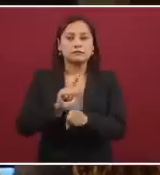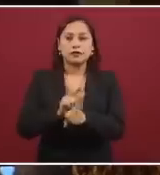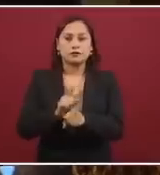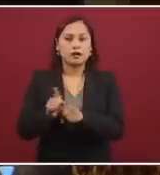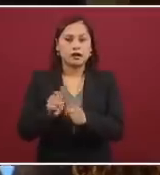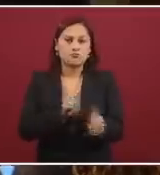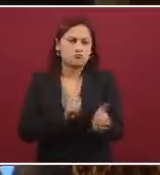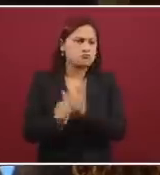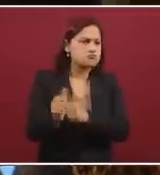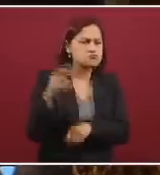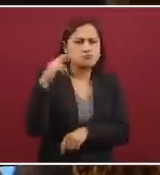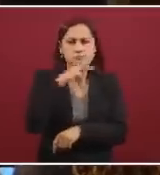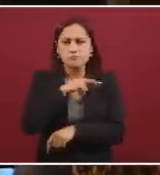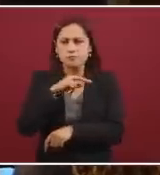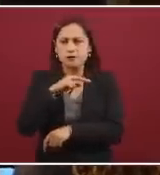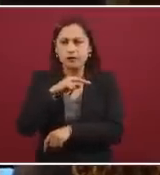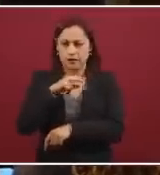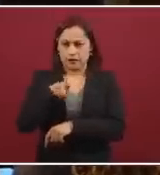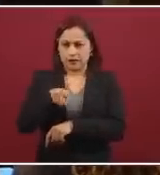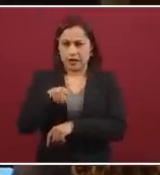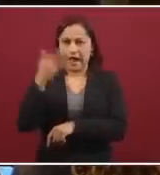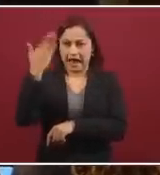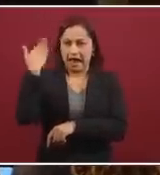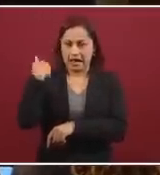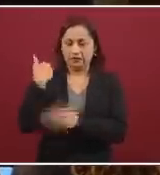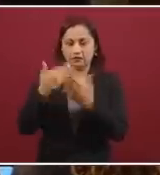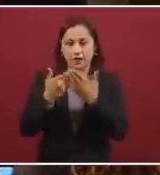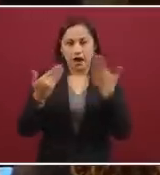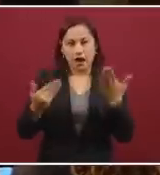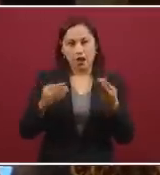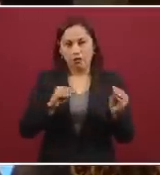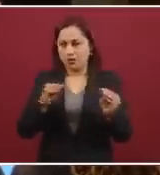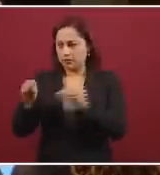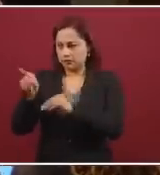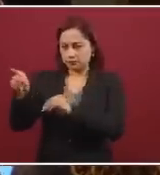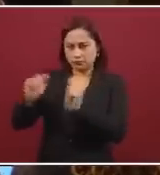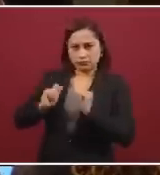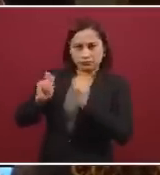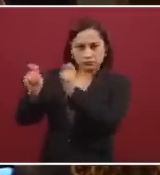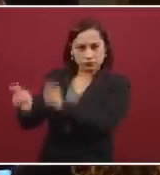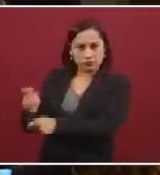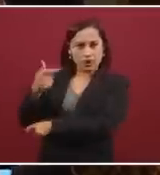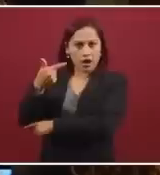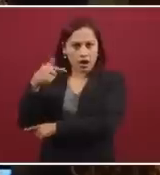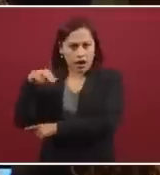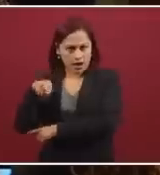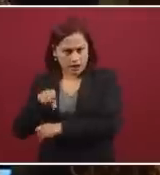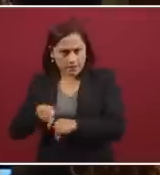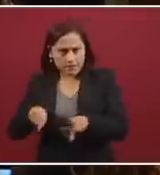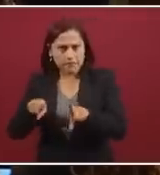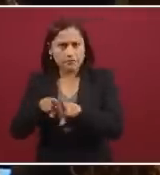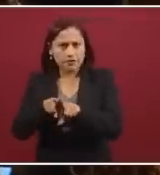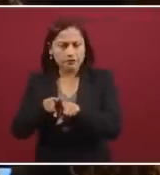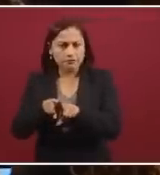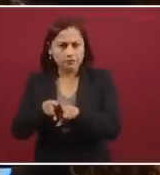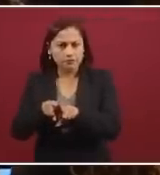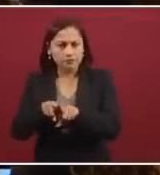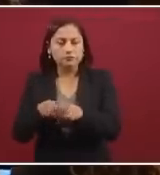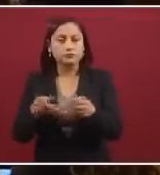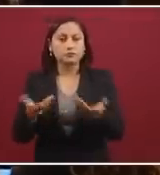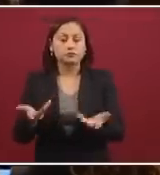eso lo hará la guardia nacional aún cuando a veces la policía federal te perseguía hasta por un cristal